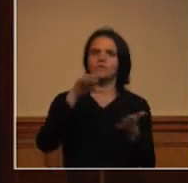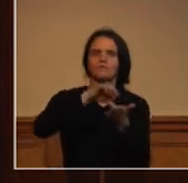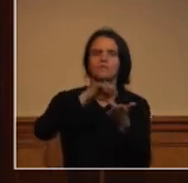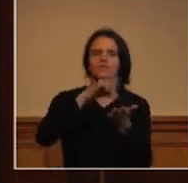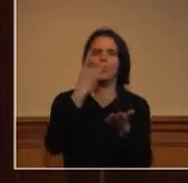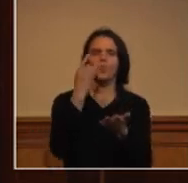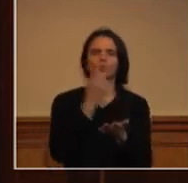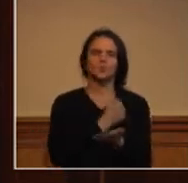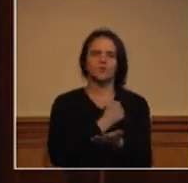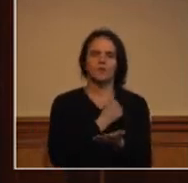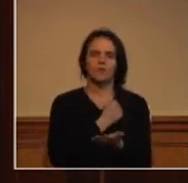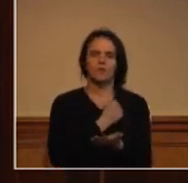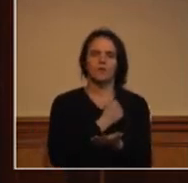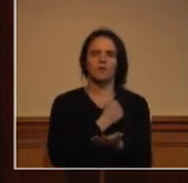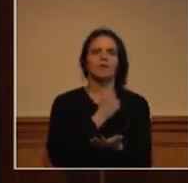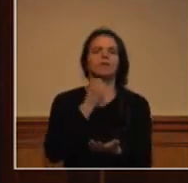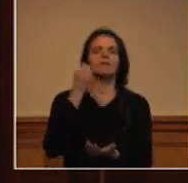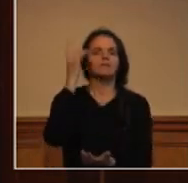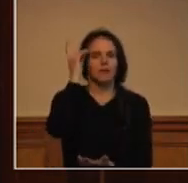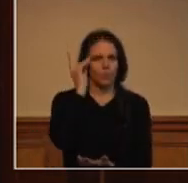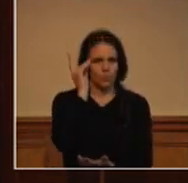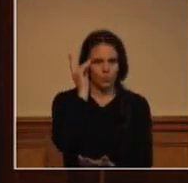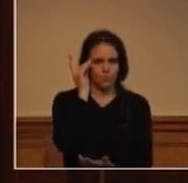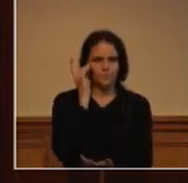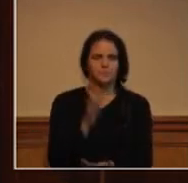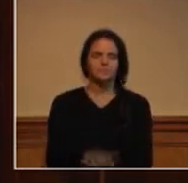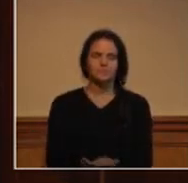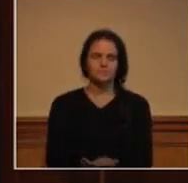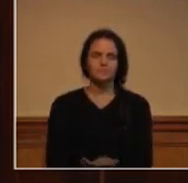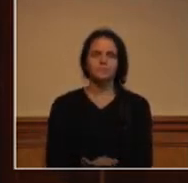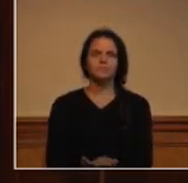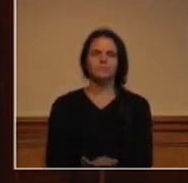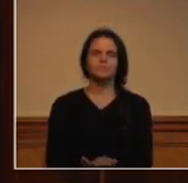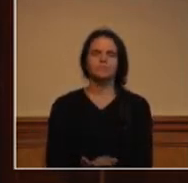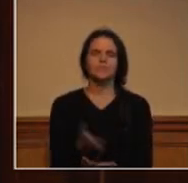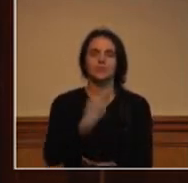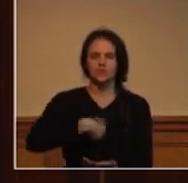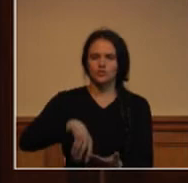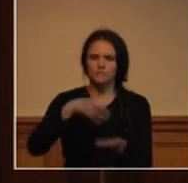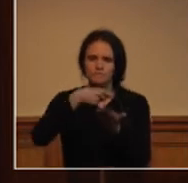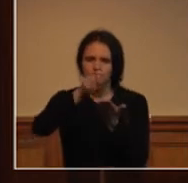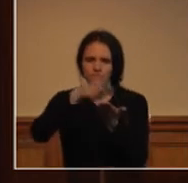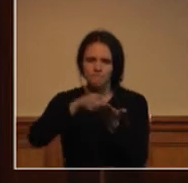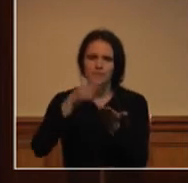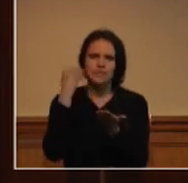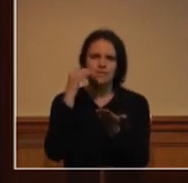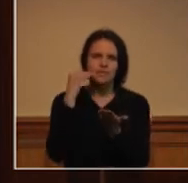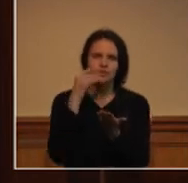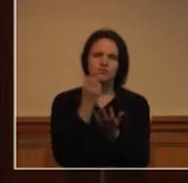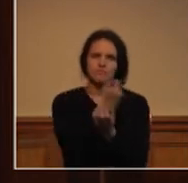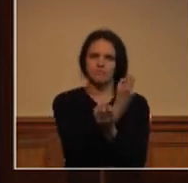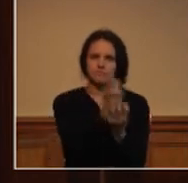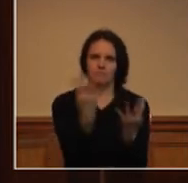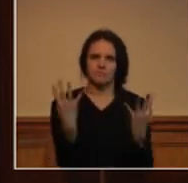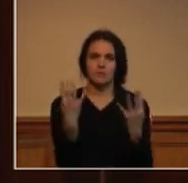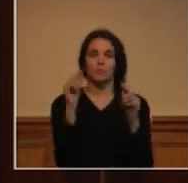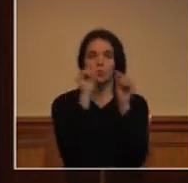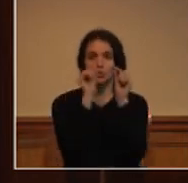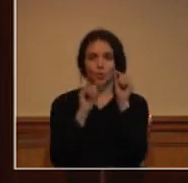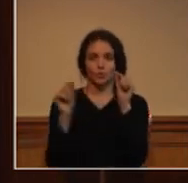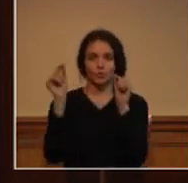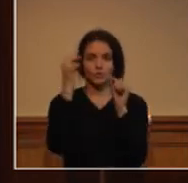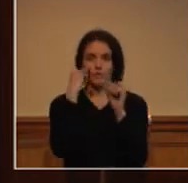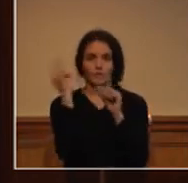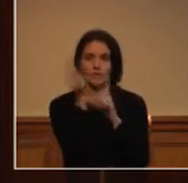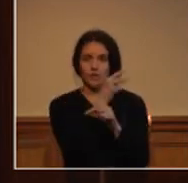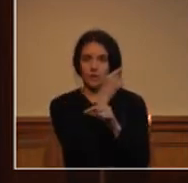UC Síndrome de Down. ¿Y qué hicimos? Medimos a los niños. Todos esos puntitos que ustedes ven